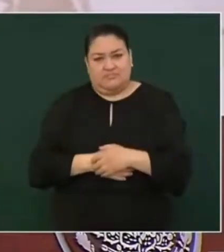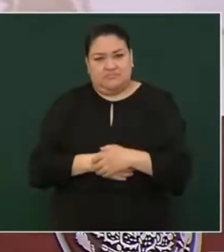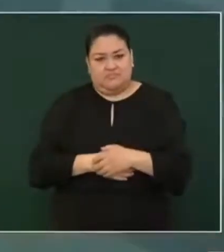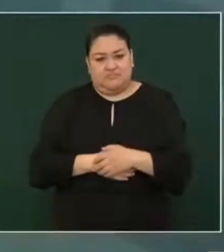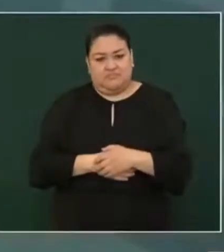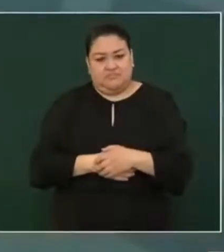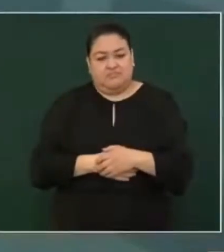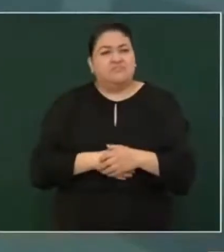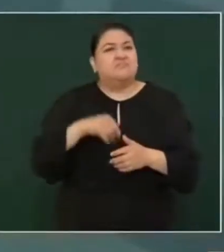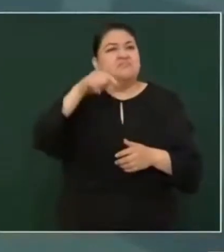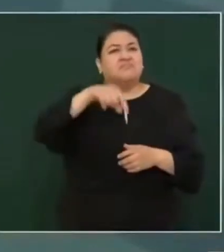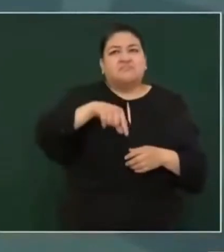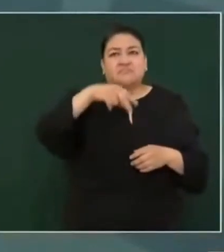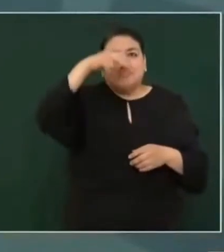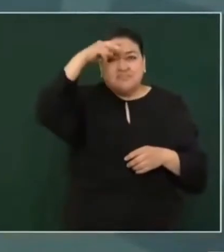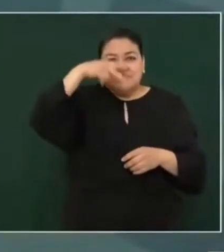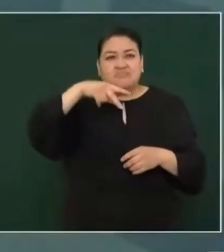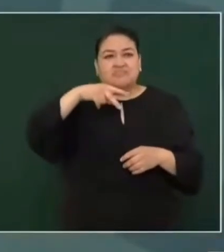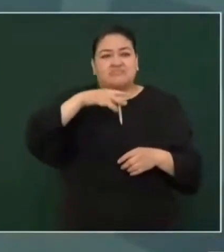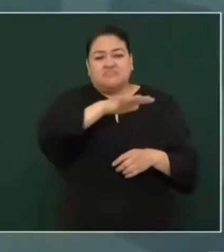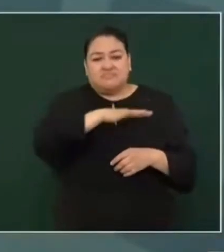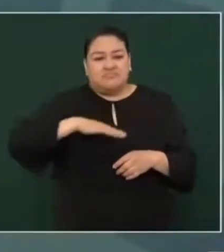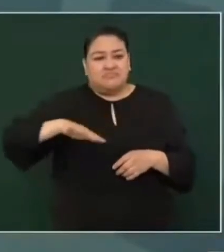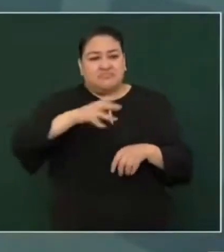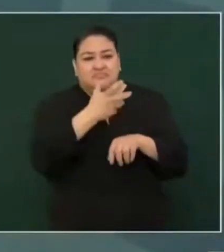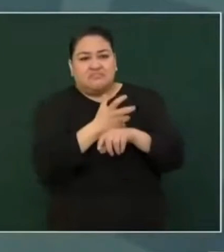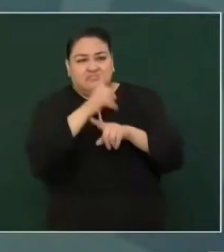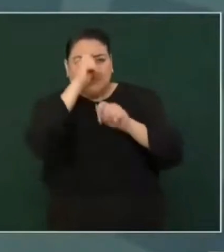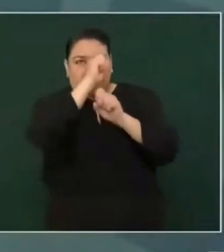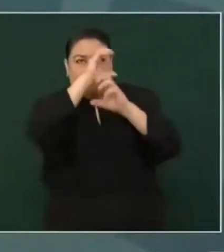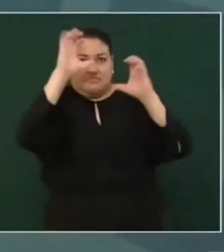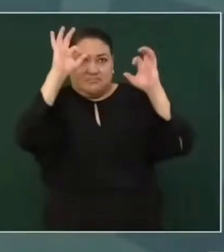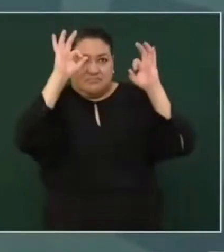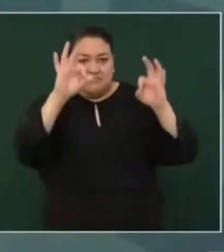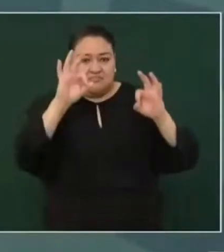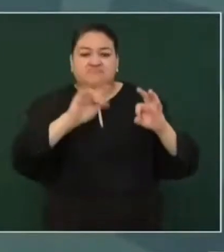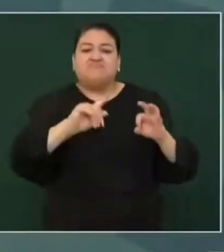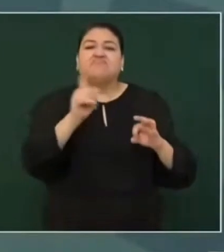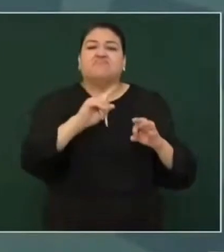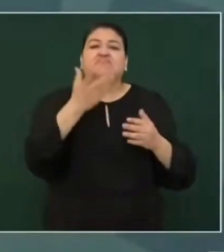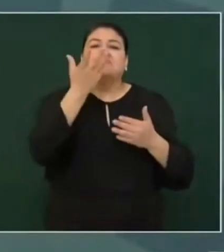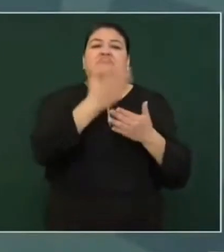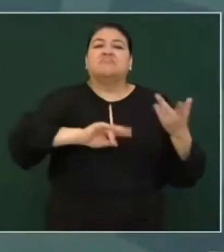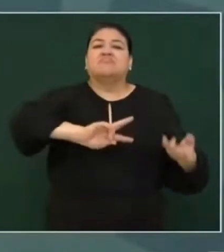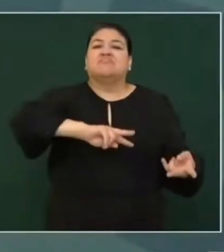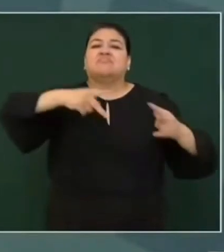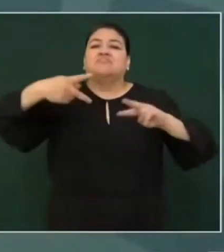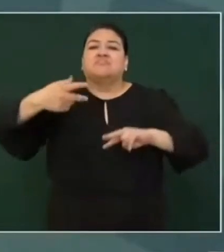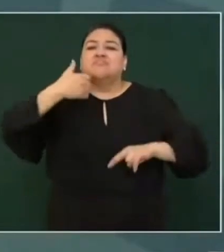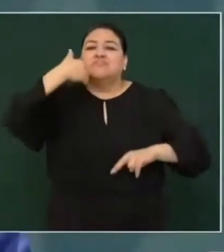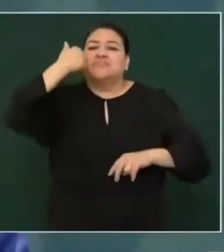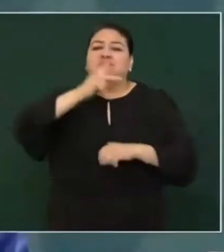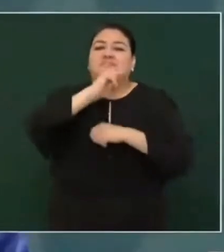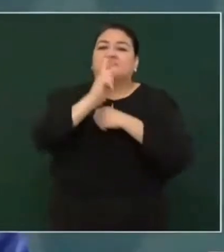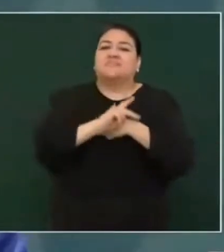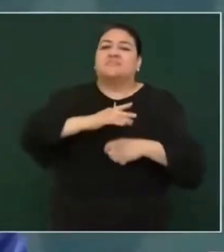¿Qué sueño americano ni qué nada? Ahora es el sueño mexicano.